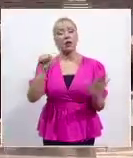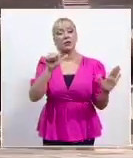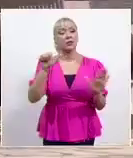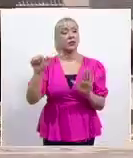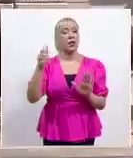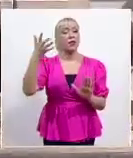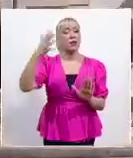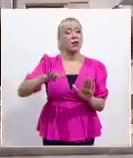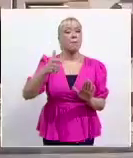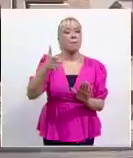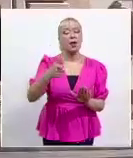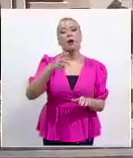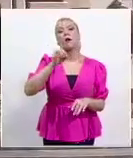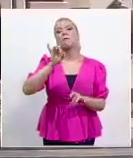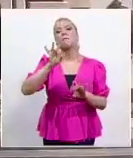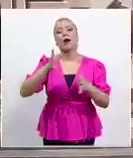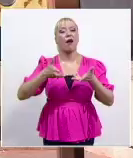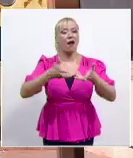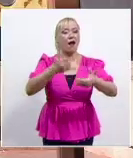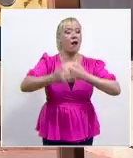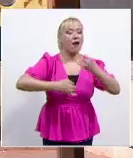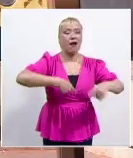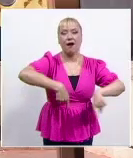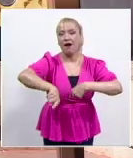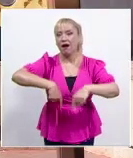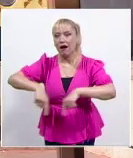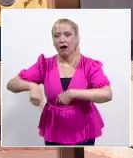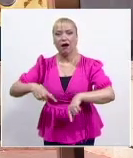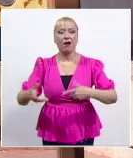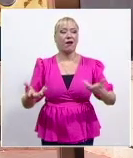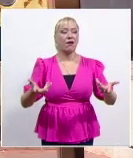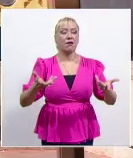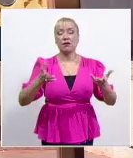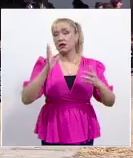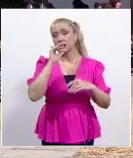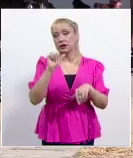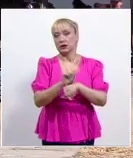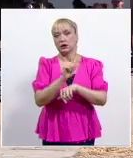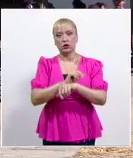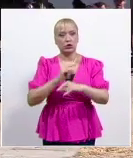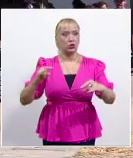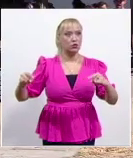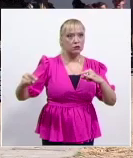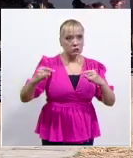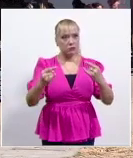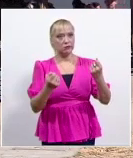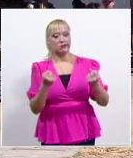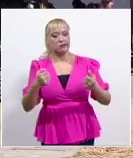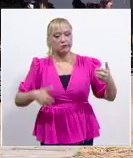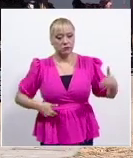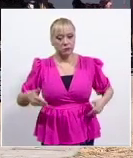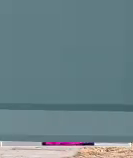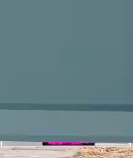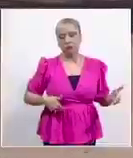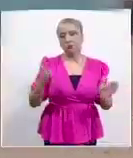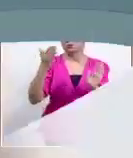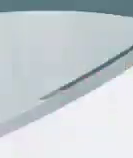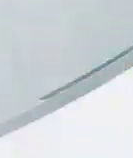por participar en juegos en vía pública, siempre que afecten el libre tránsito de personas o vehículos.